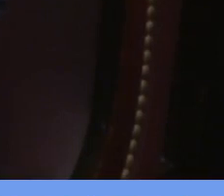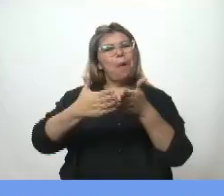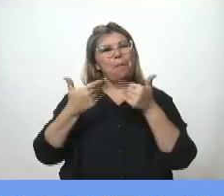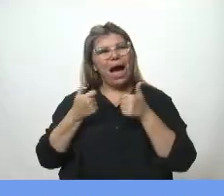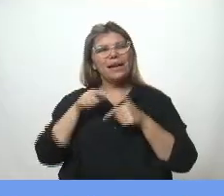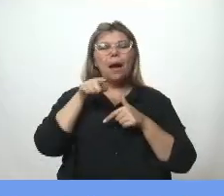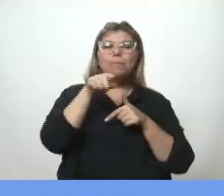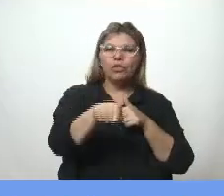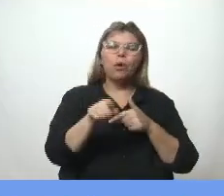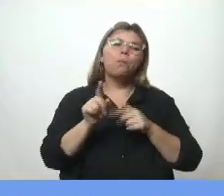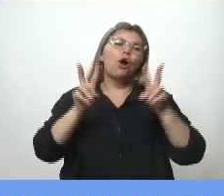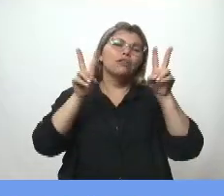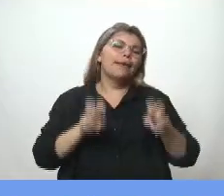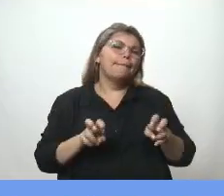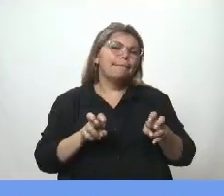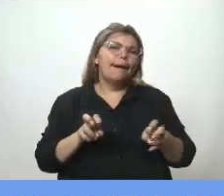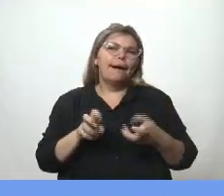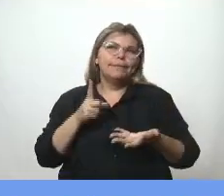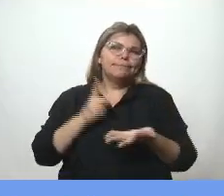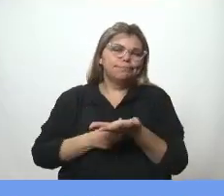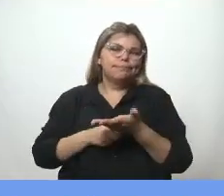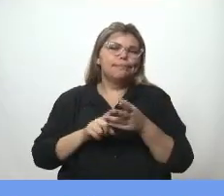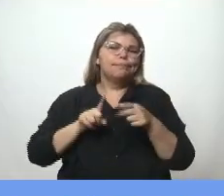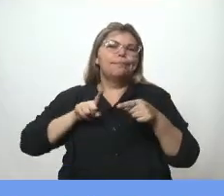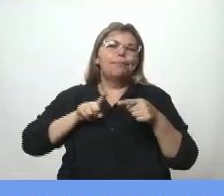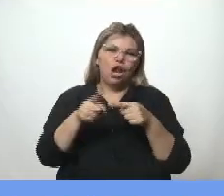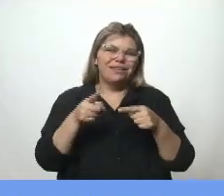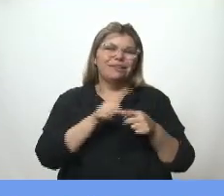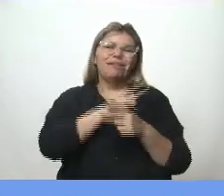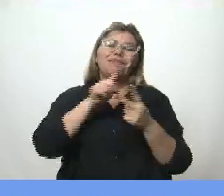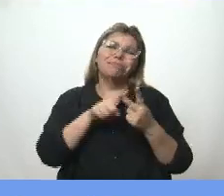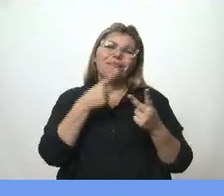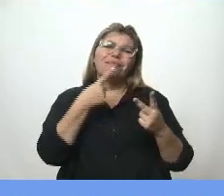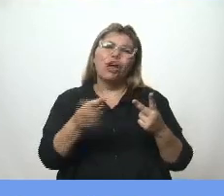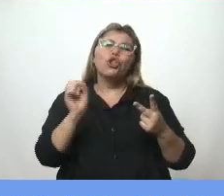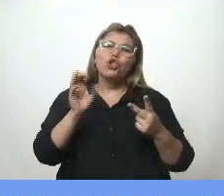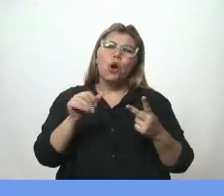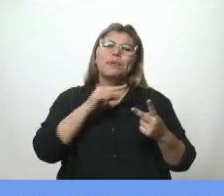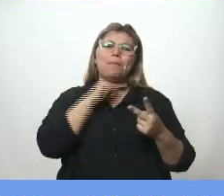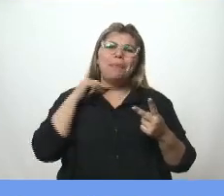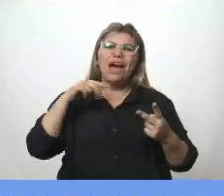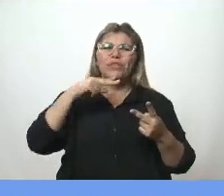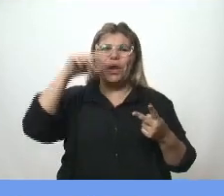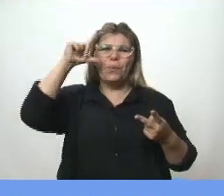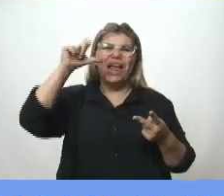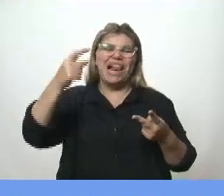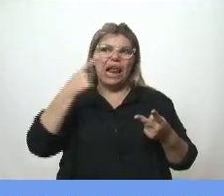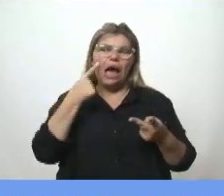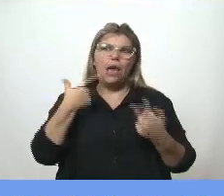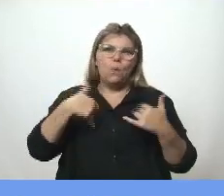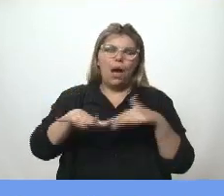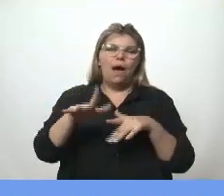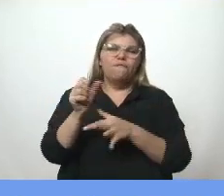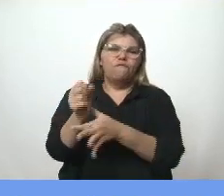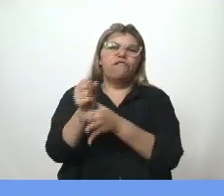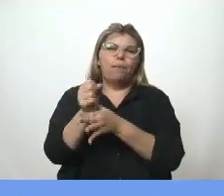por una cuestión política segundo se lo nombró mucho al padre vela y que lo estamos haciendo famoso y bien se lo merece no solamente voy a